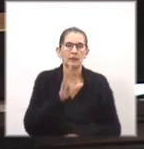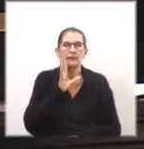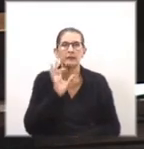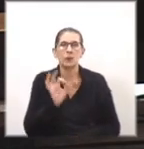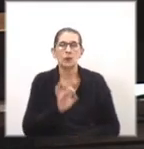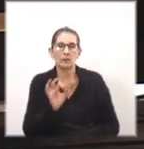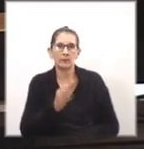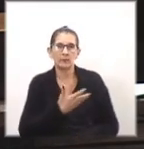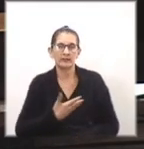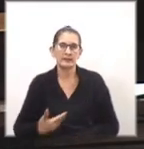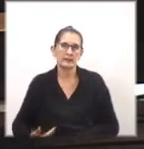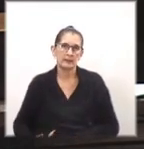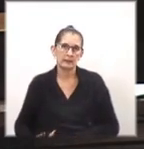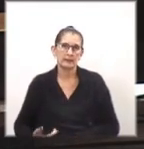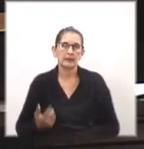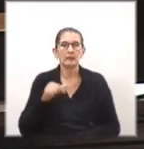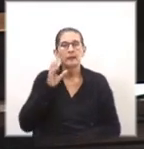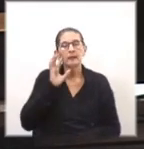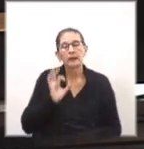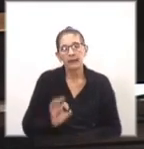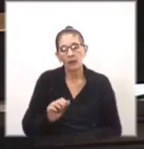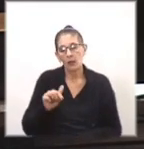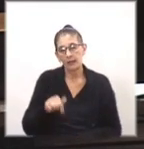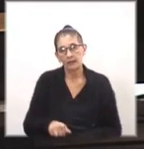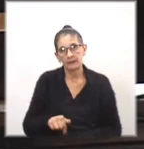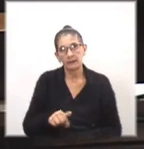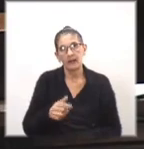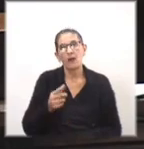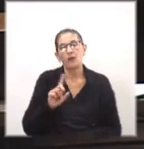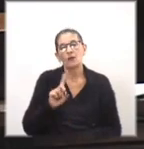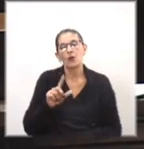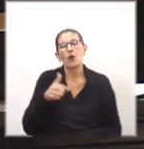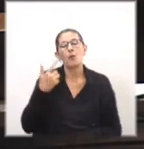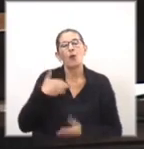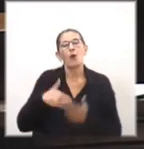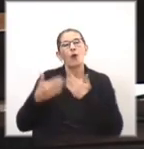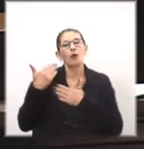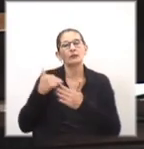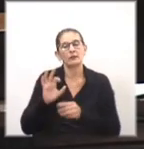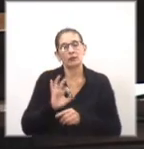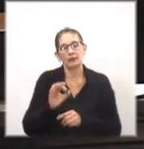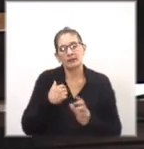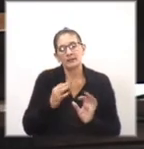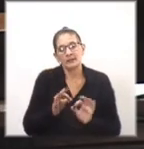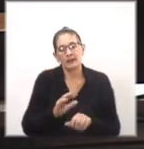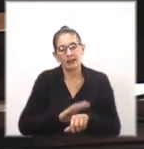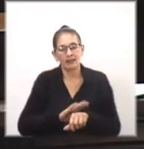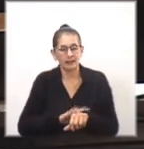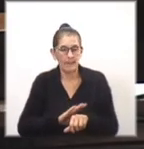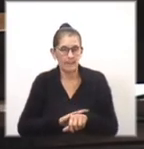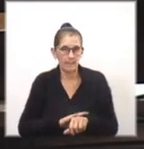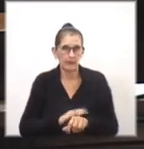señor presidente, creo que esta vez, no como en otras ocasiones, llegué a tiempo y le